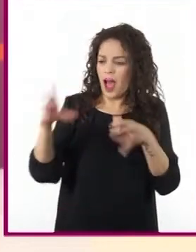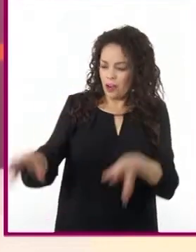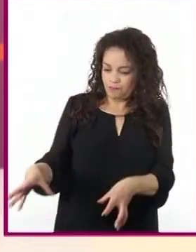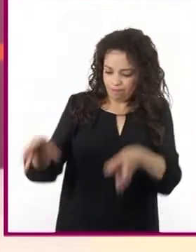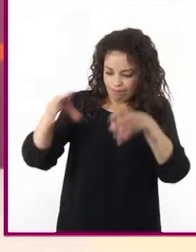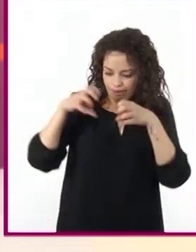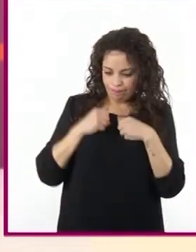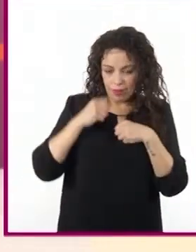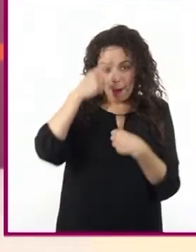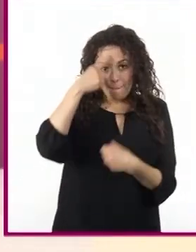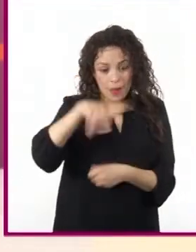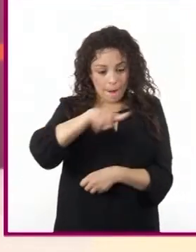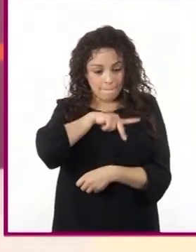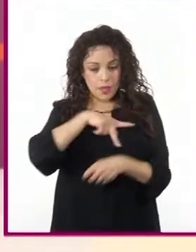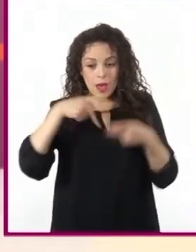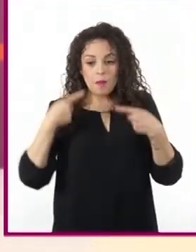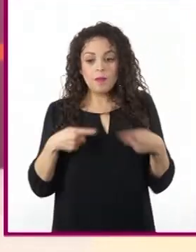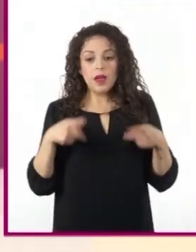parte de su personalidad.